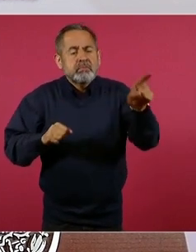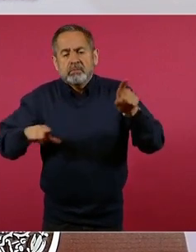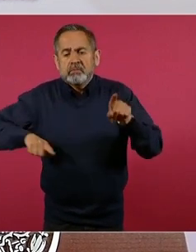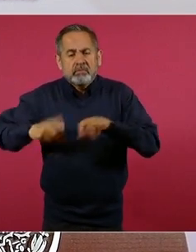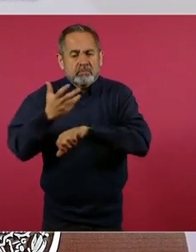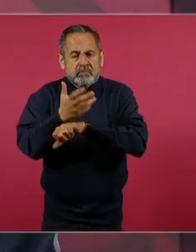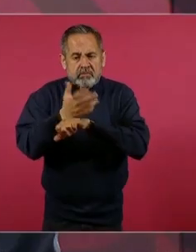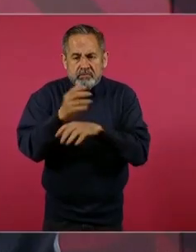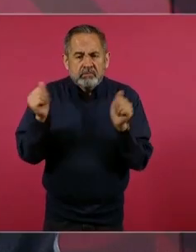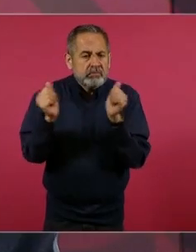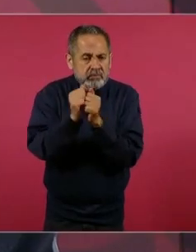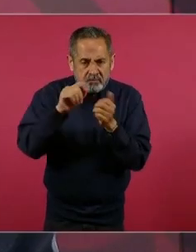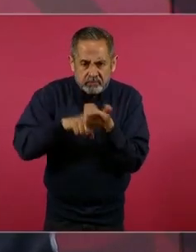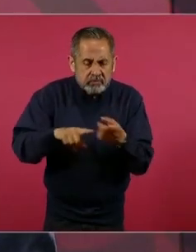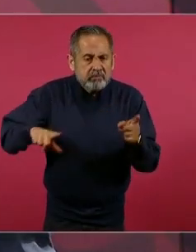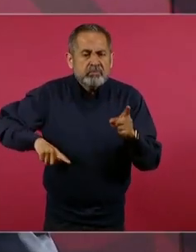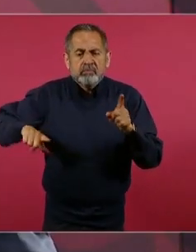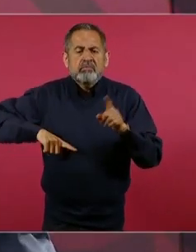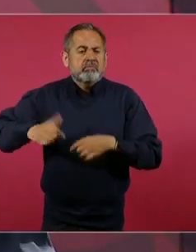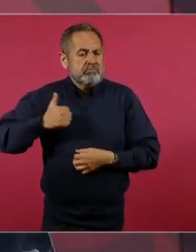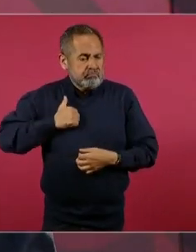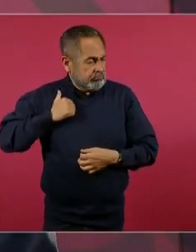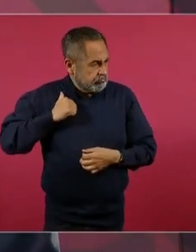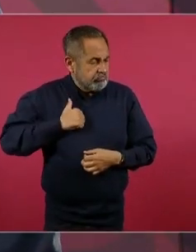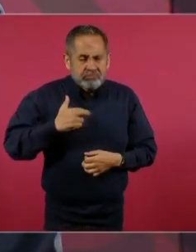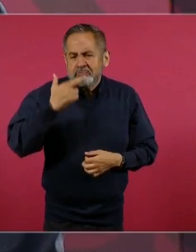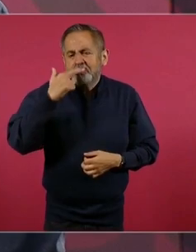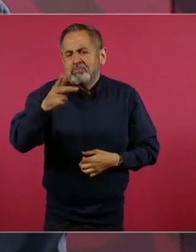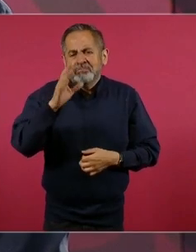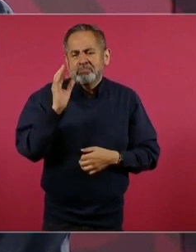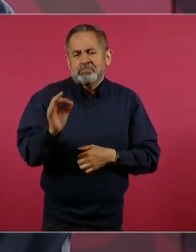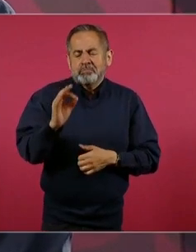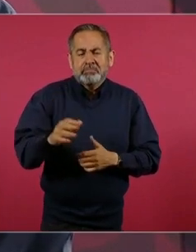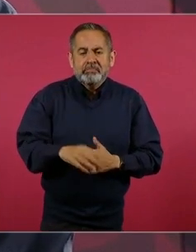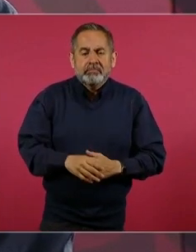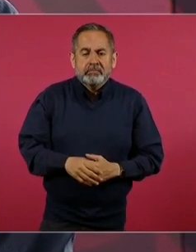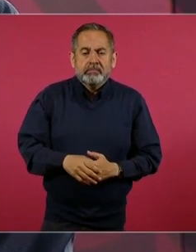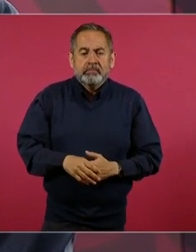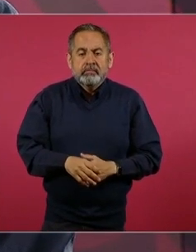Estados Unidos, con el gobierno de Canadá.